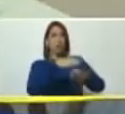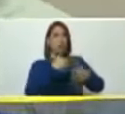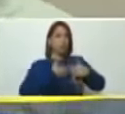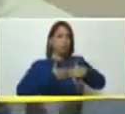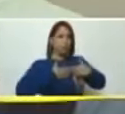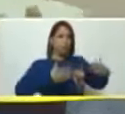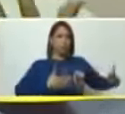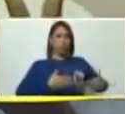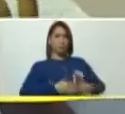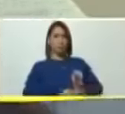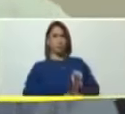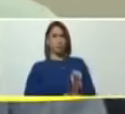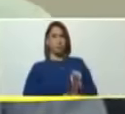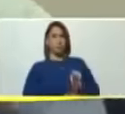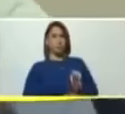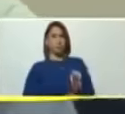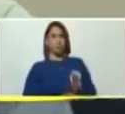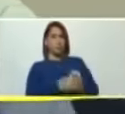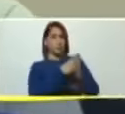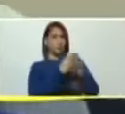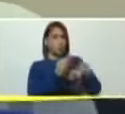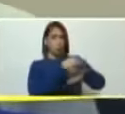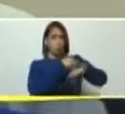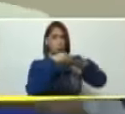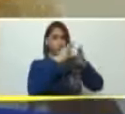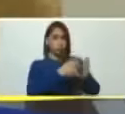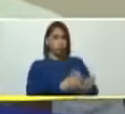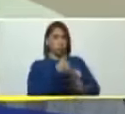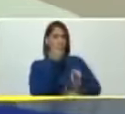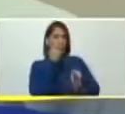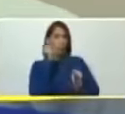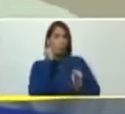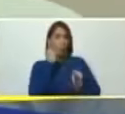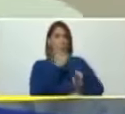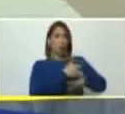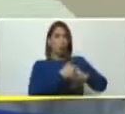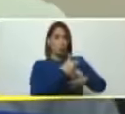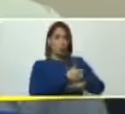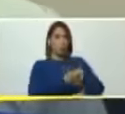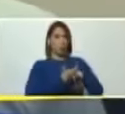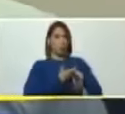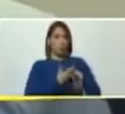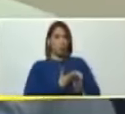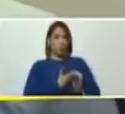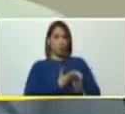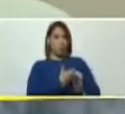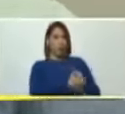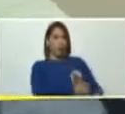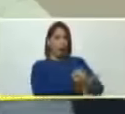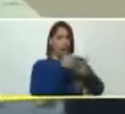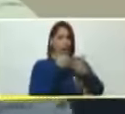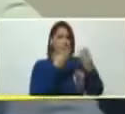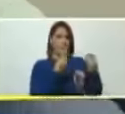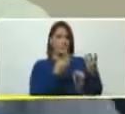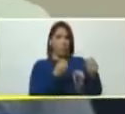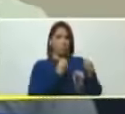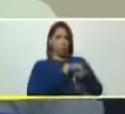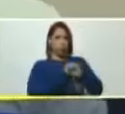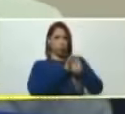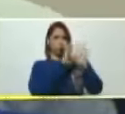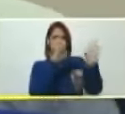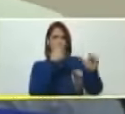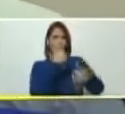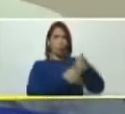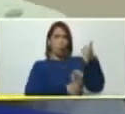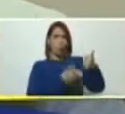a disposición de todos sus ministros, gobernadores, alcaldes, a disposición de todo el pueblo, nos ayuda muchísimo a aclarar cuál